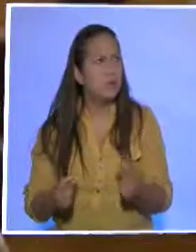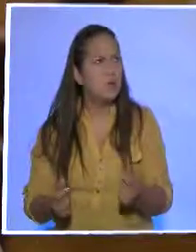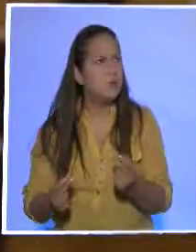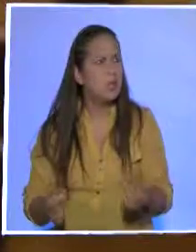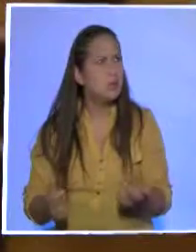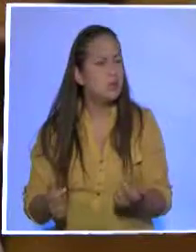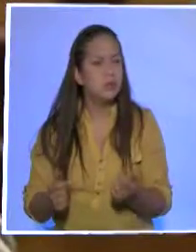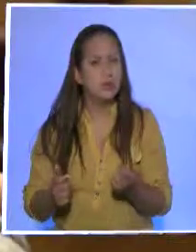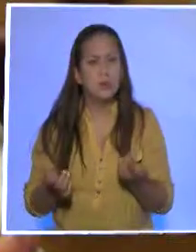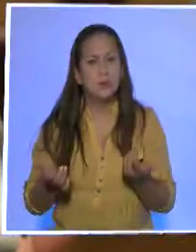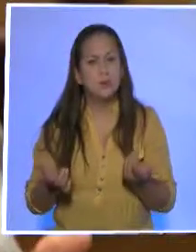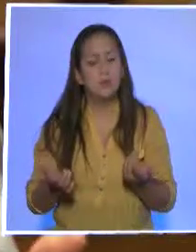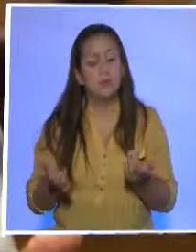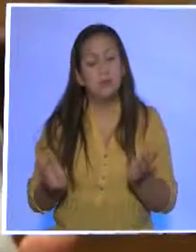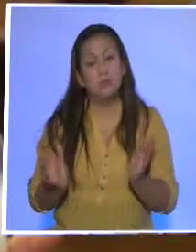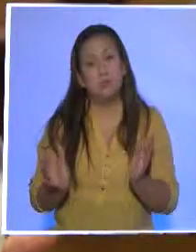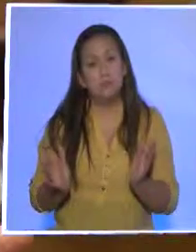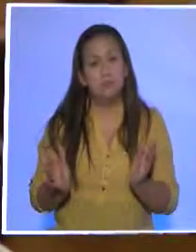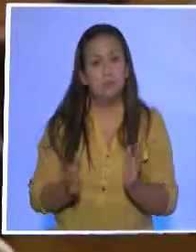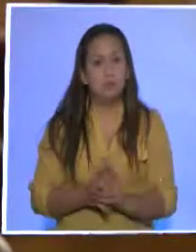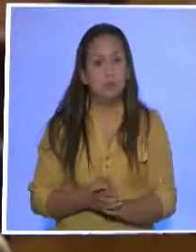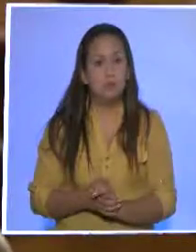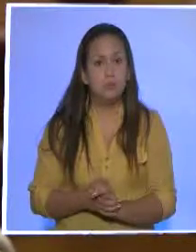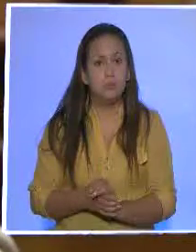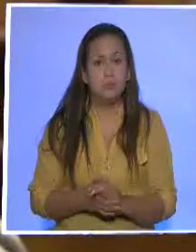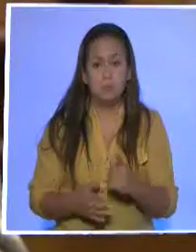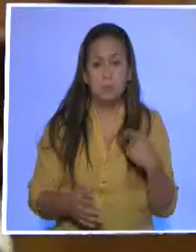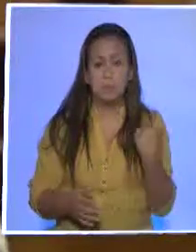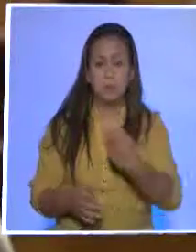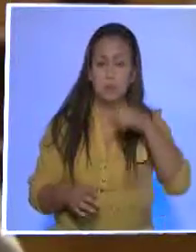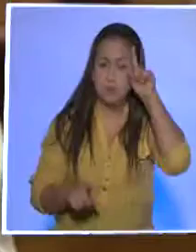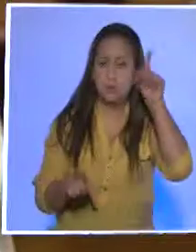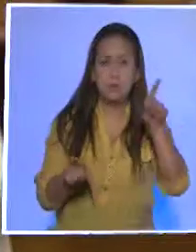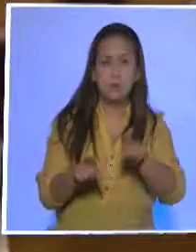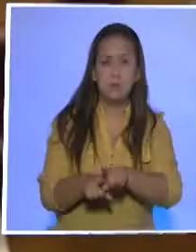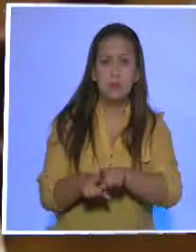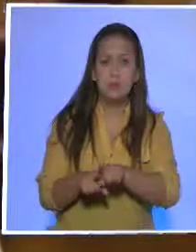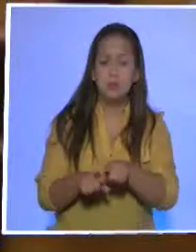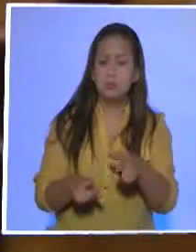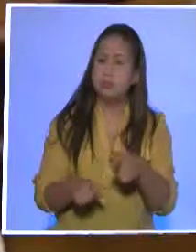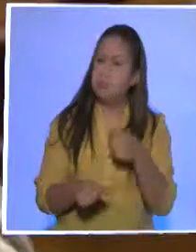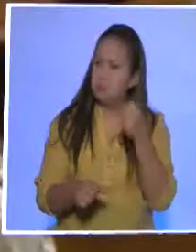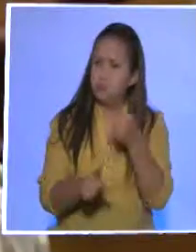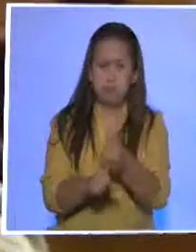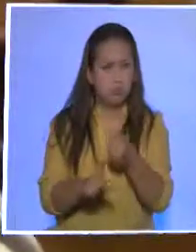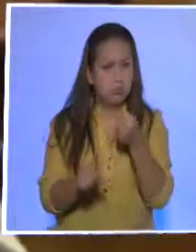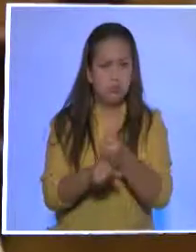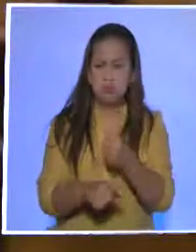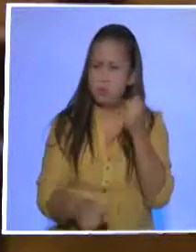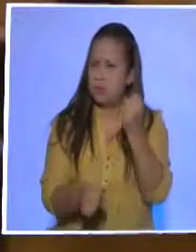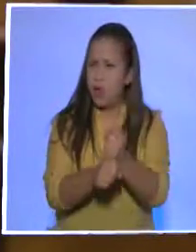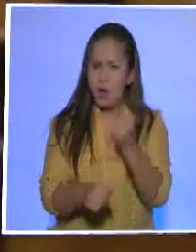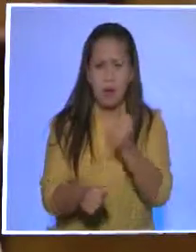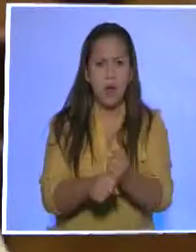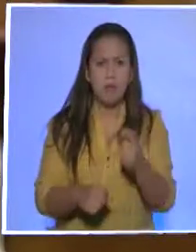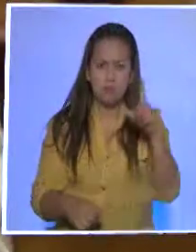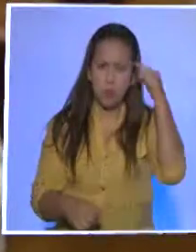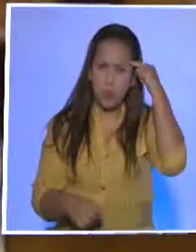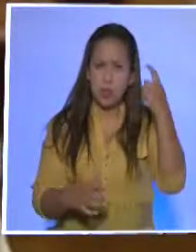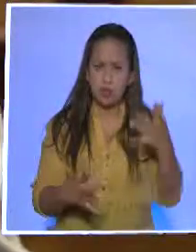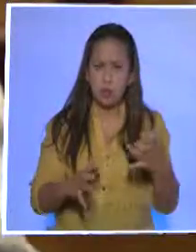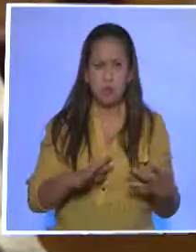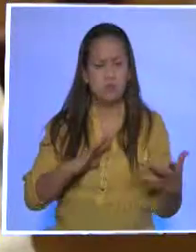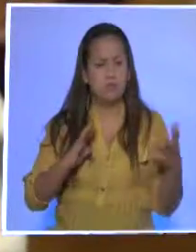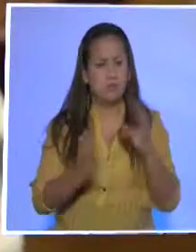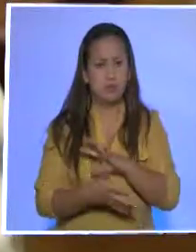cual eso este nosotros estamos absolutamente de acuerdo y estamos trabajando en el gobierno para lograr esos cambios pero sabemos